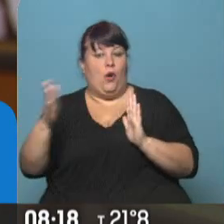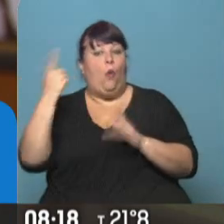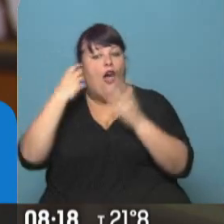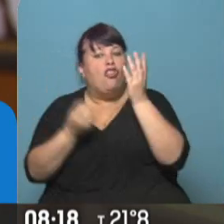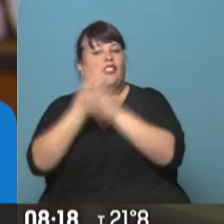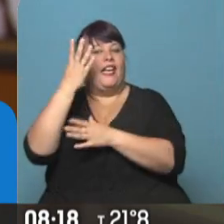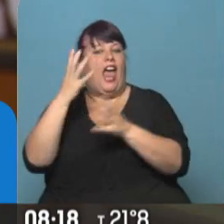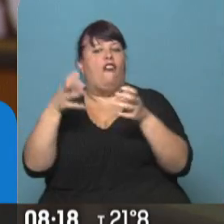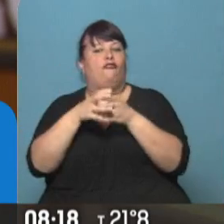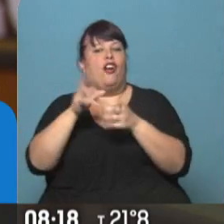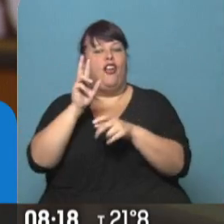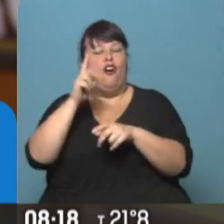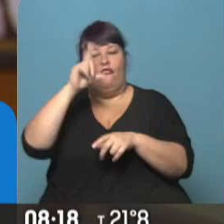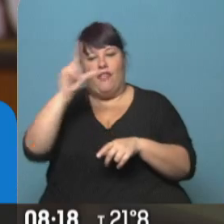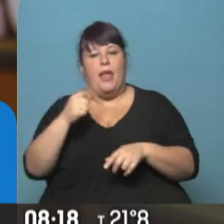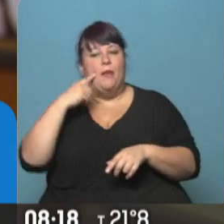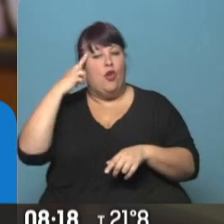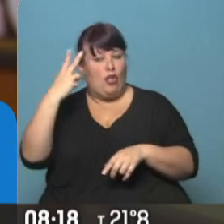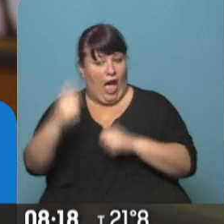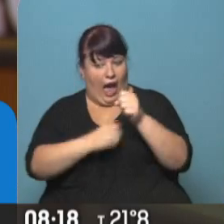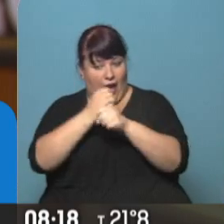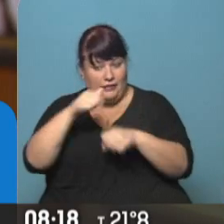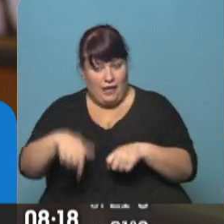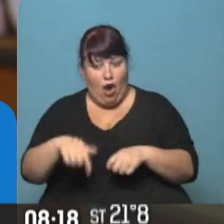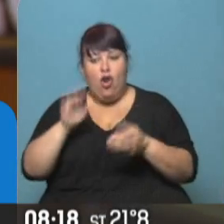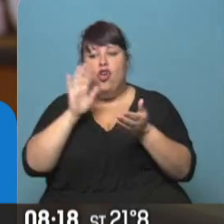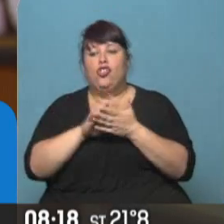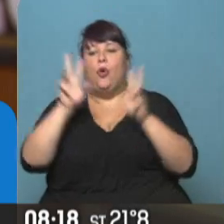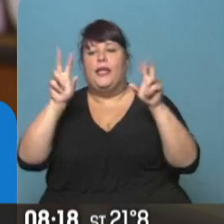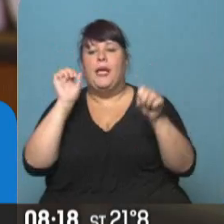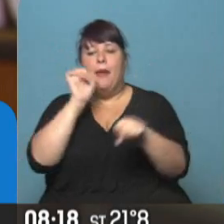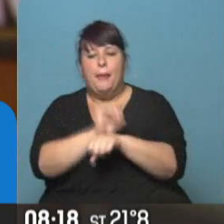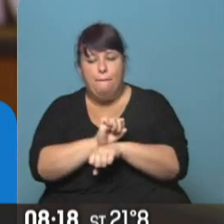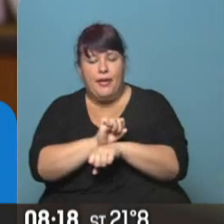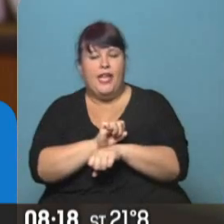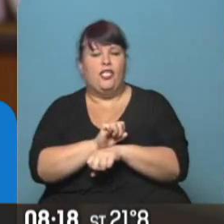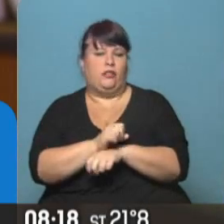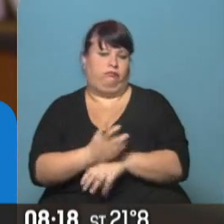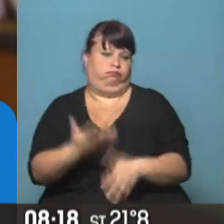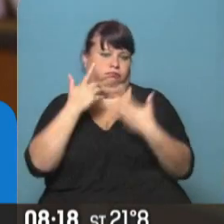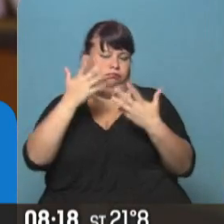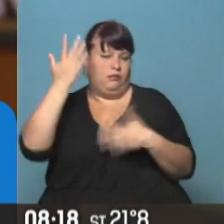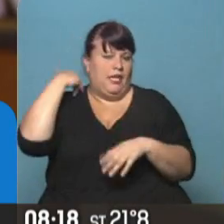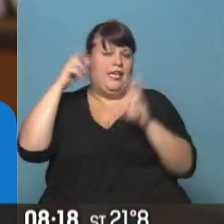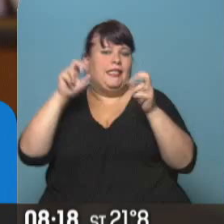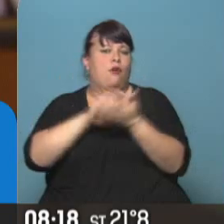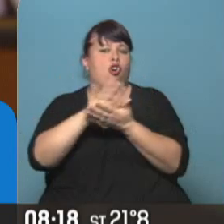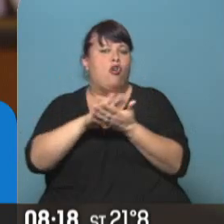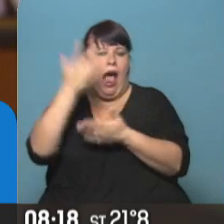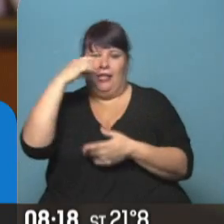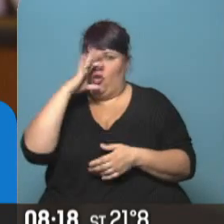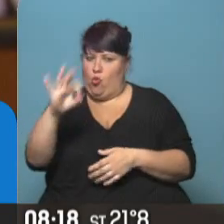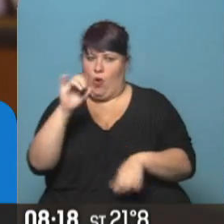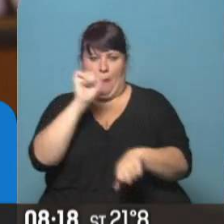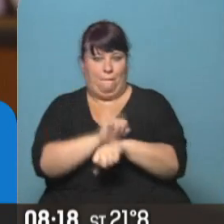que se creó el fuero federal en el año 92 en temas lo que tiene que ver con las detenciones históricamente las causas de corrupción no tenían